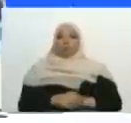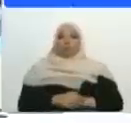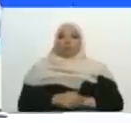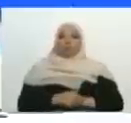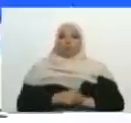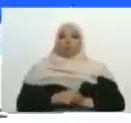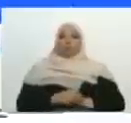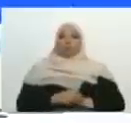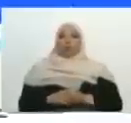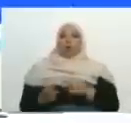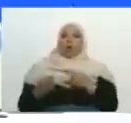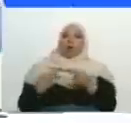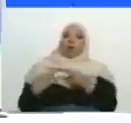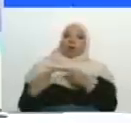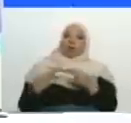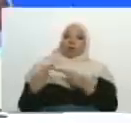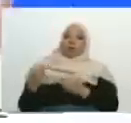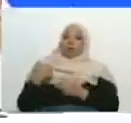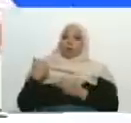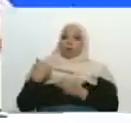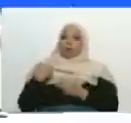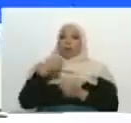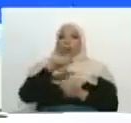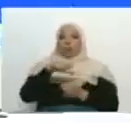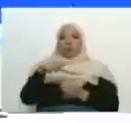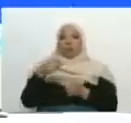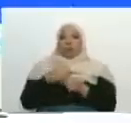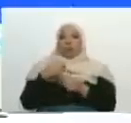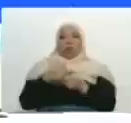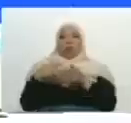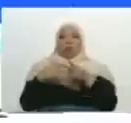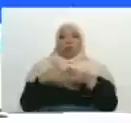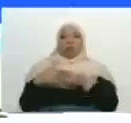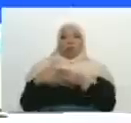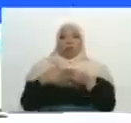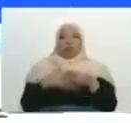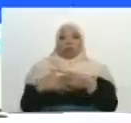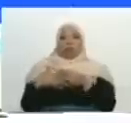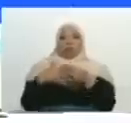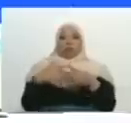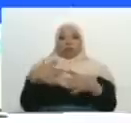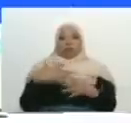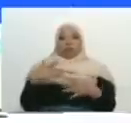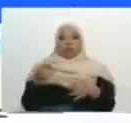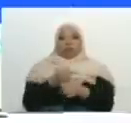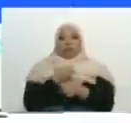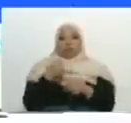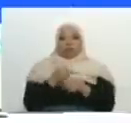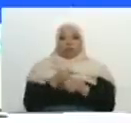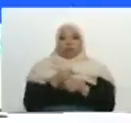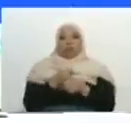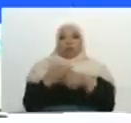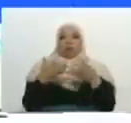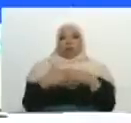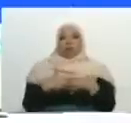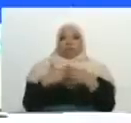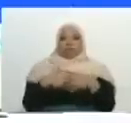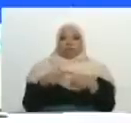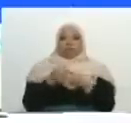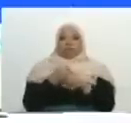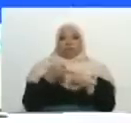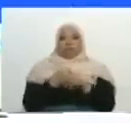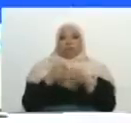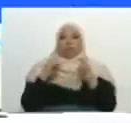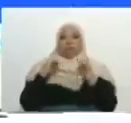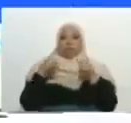para que se relacione con cualquier persona en los Estados Unidos, con cualquier entidad, con cualquier empresa. Y ahí